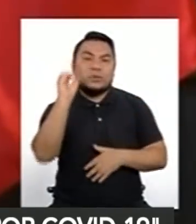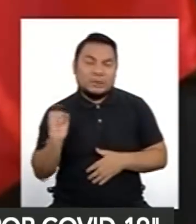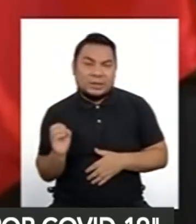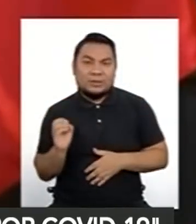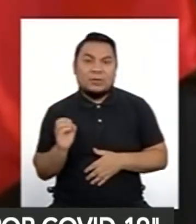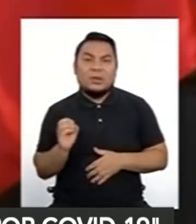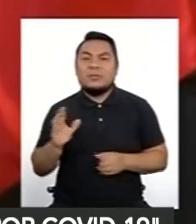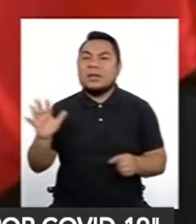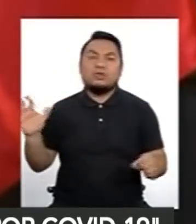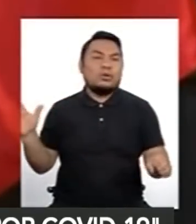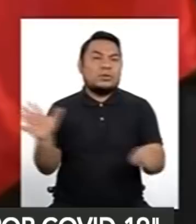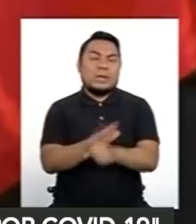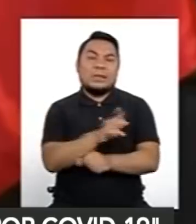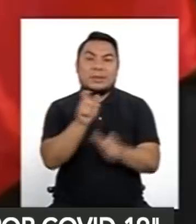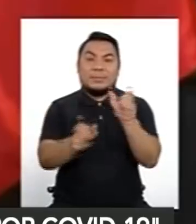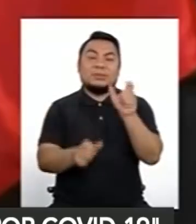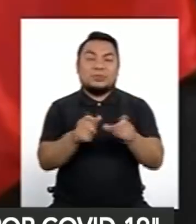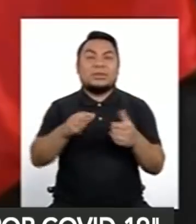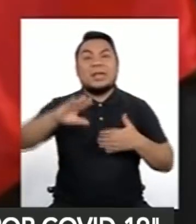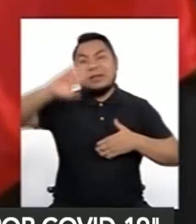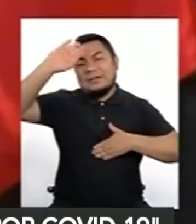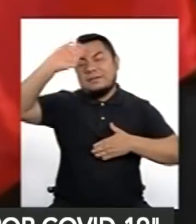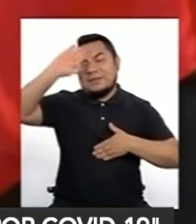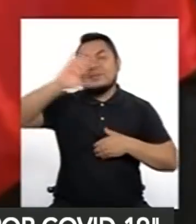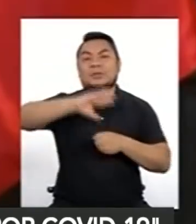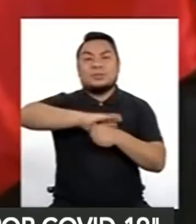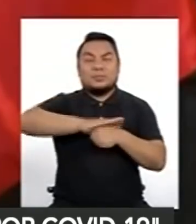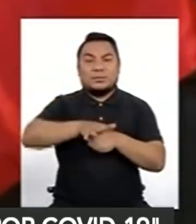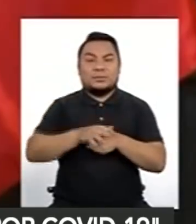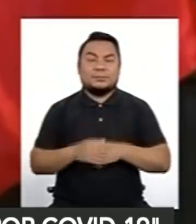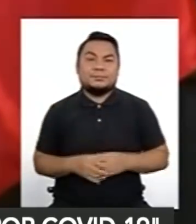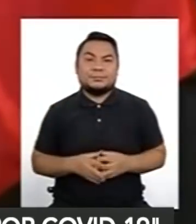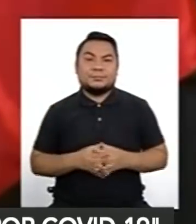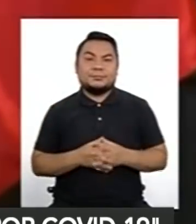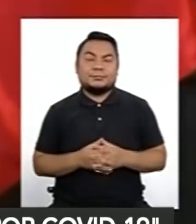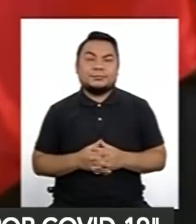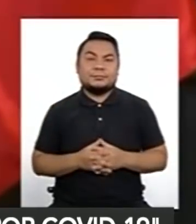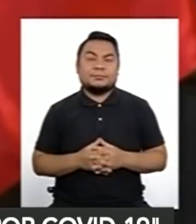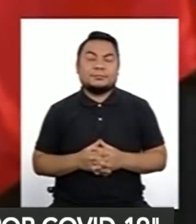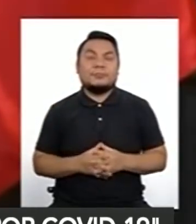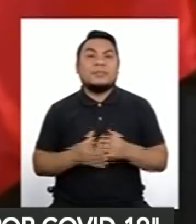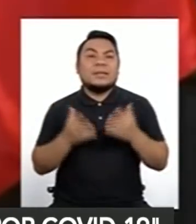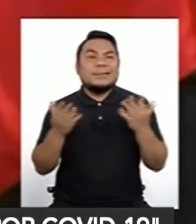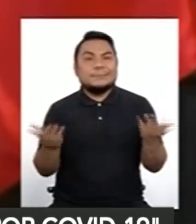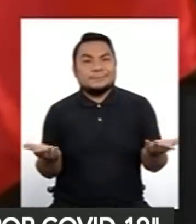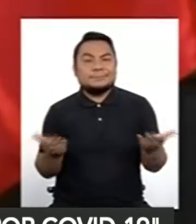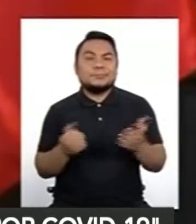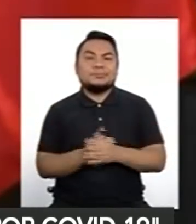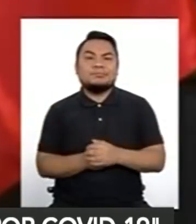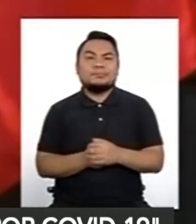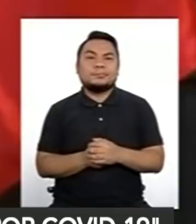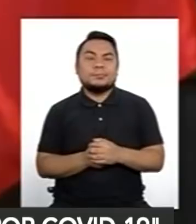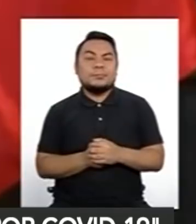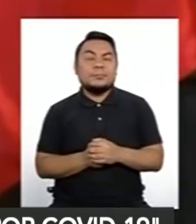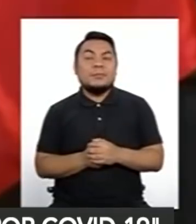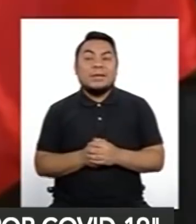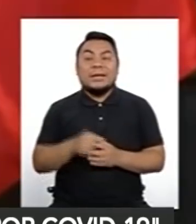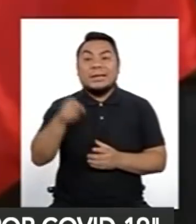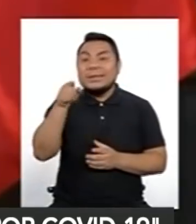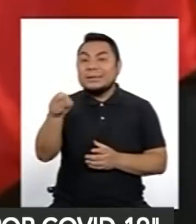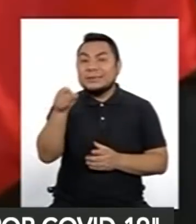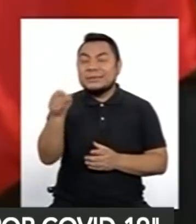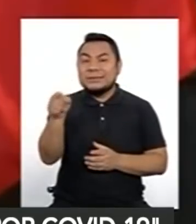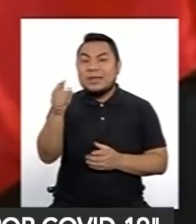2.74% del total de personas que han sido infectadas. En consecuencia, esas